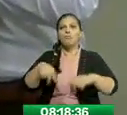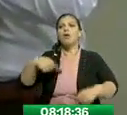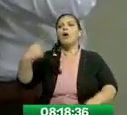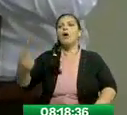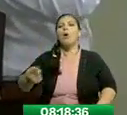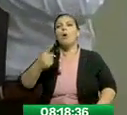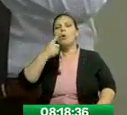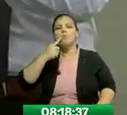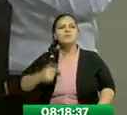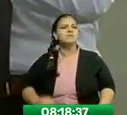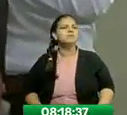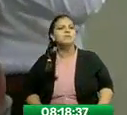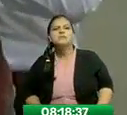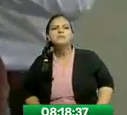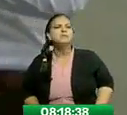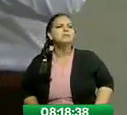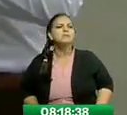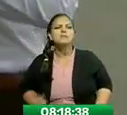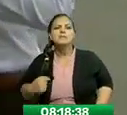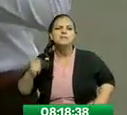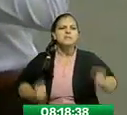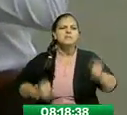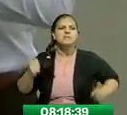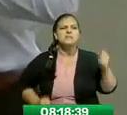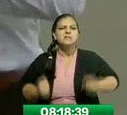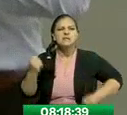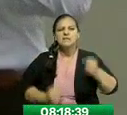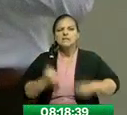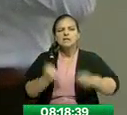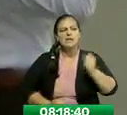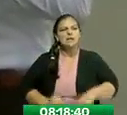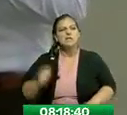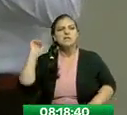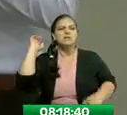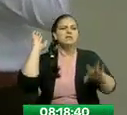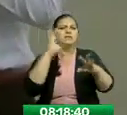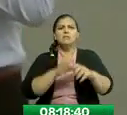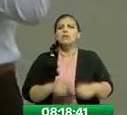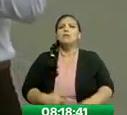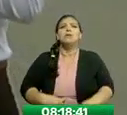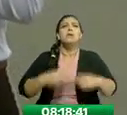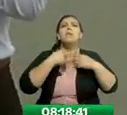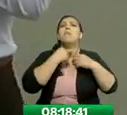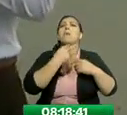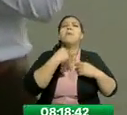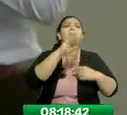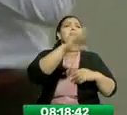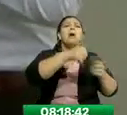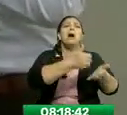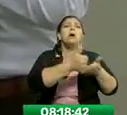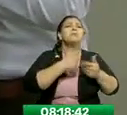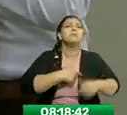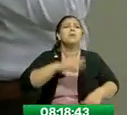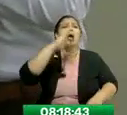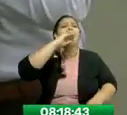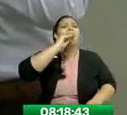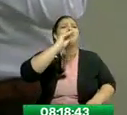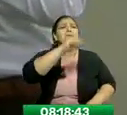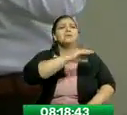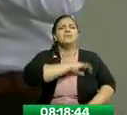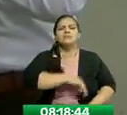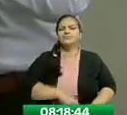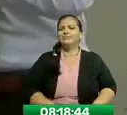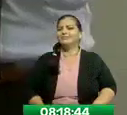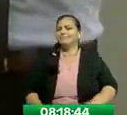robamos, dice, aquí nosotros somos las autoridades, dijo el man así. La carrera se la hizo a dos personas. ¿Vio algo sospechoso, no, en ellos? Tranquilo, venían durmiendo, se